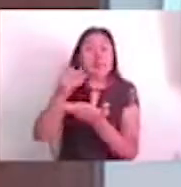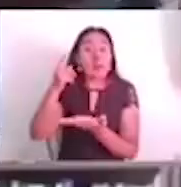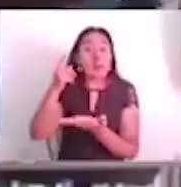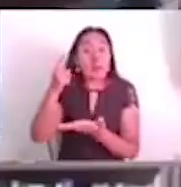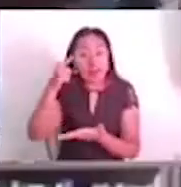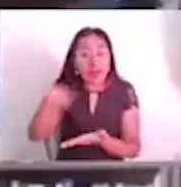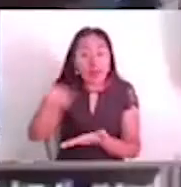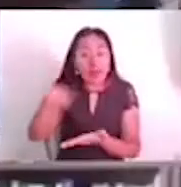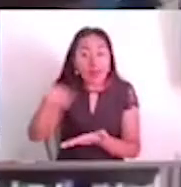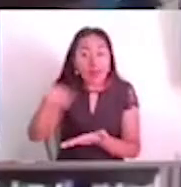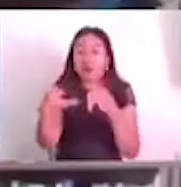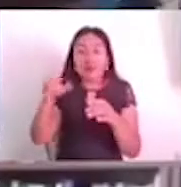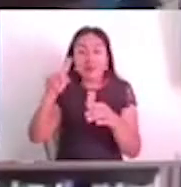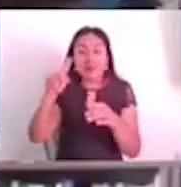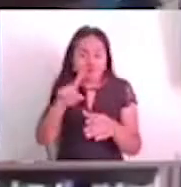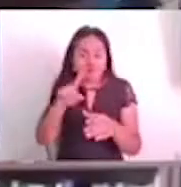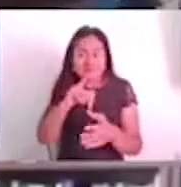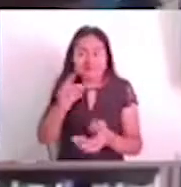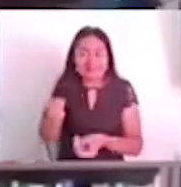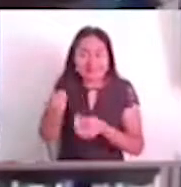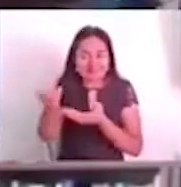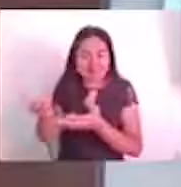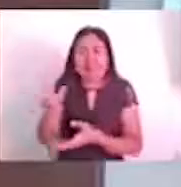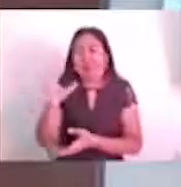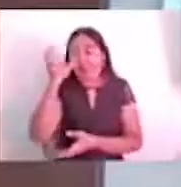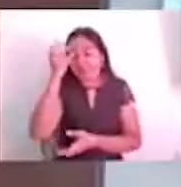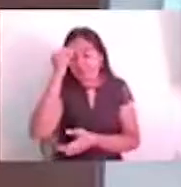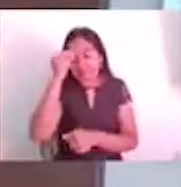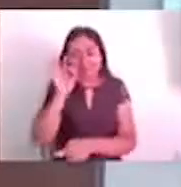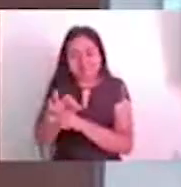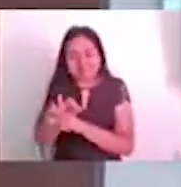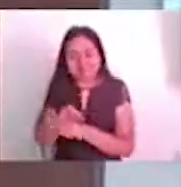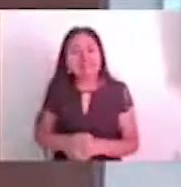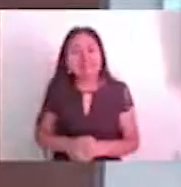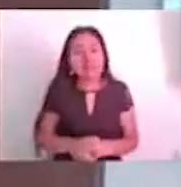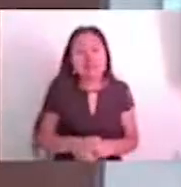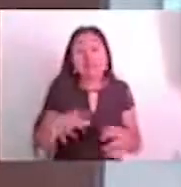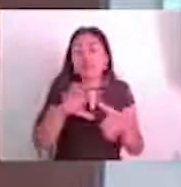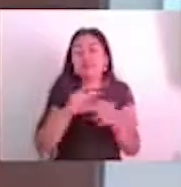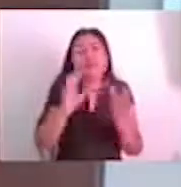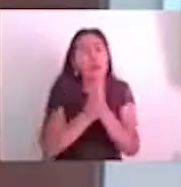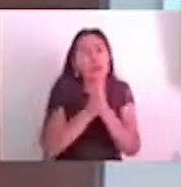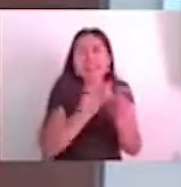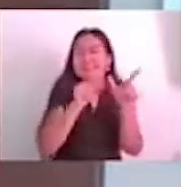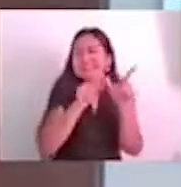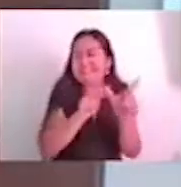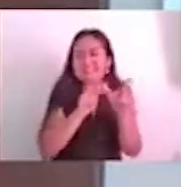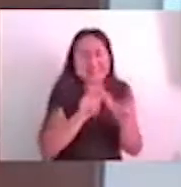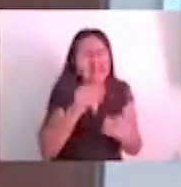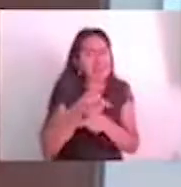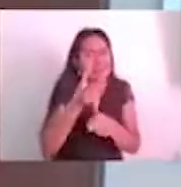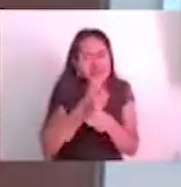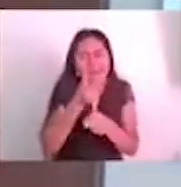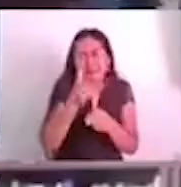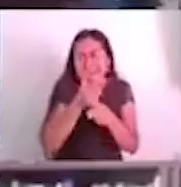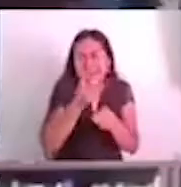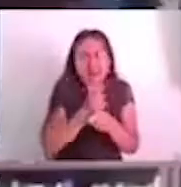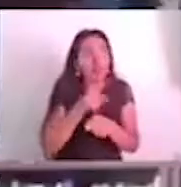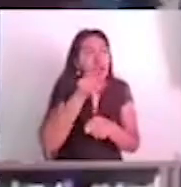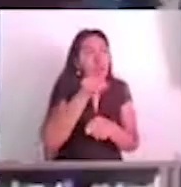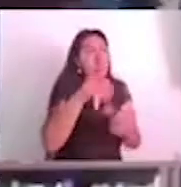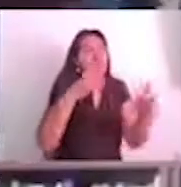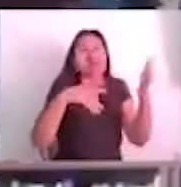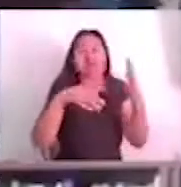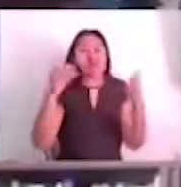Gracias. Denise Jiménez de Hoyos, por favor, hagan muchos más programas con el maestro Merlo, nos encanta escucharlo. Ah, bueno, hombre. Y